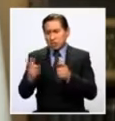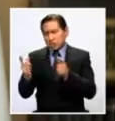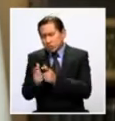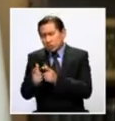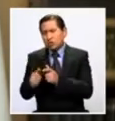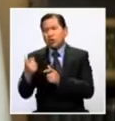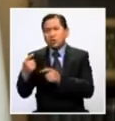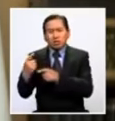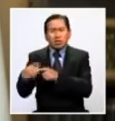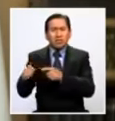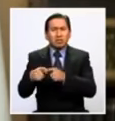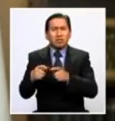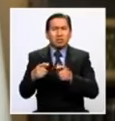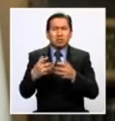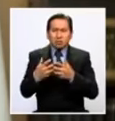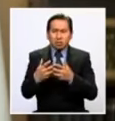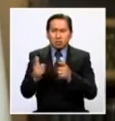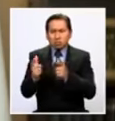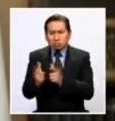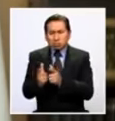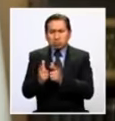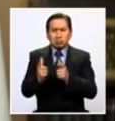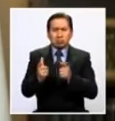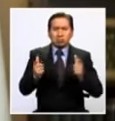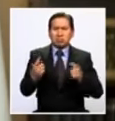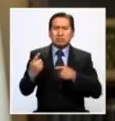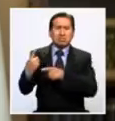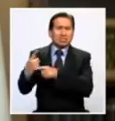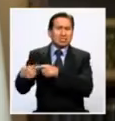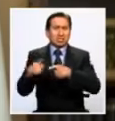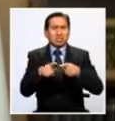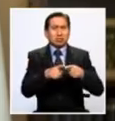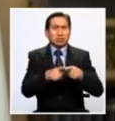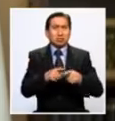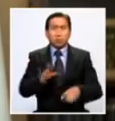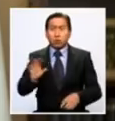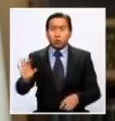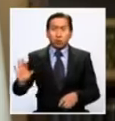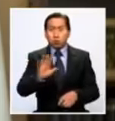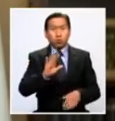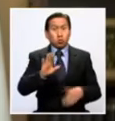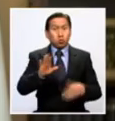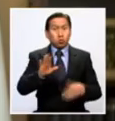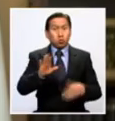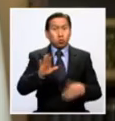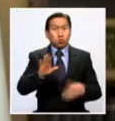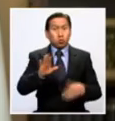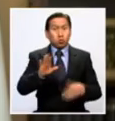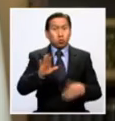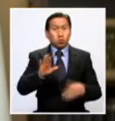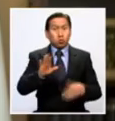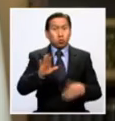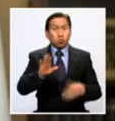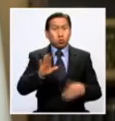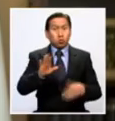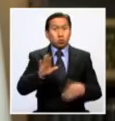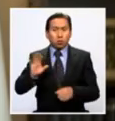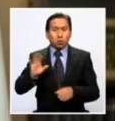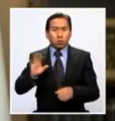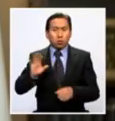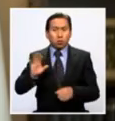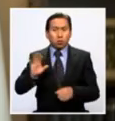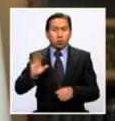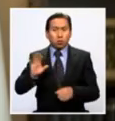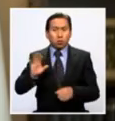empresas pequeñas, medianas y grandes. A esas personas y empresas que han vuelto al trabajo, debo exigirles